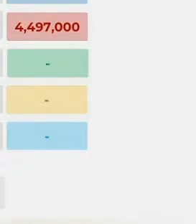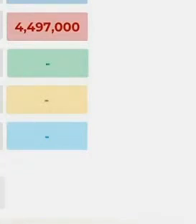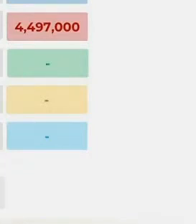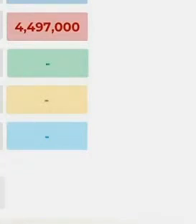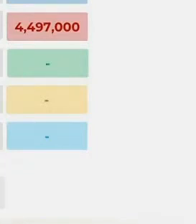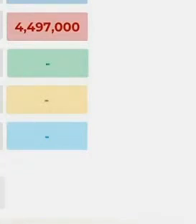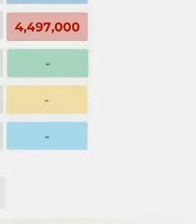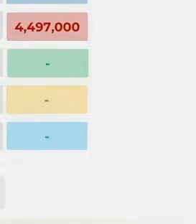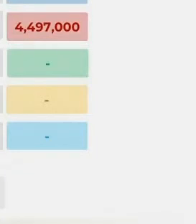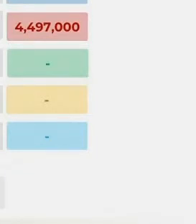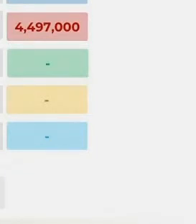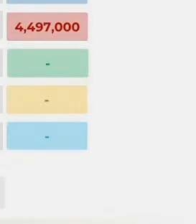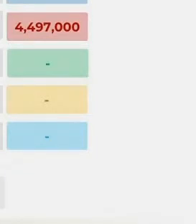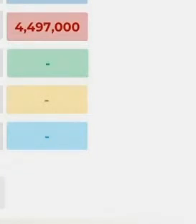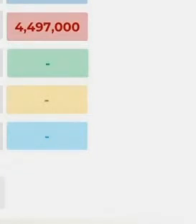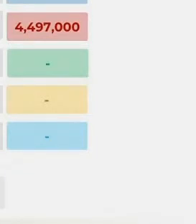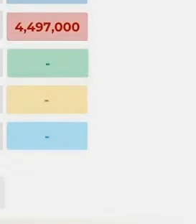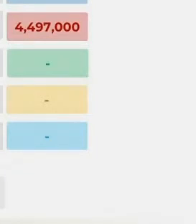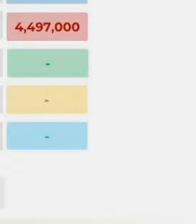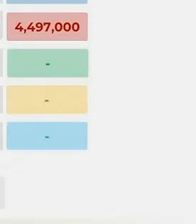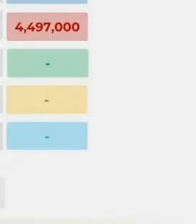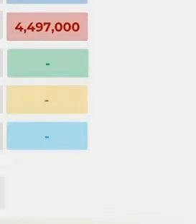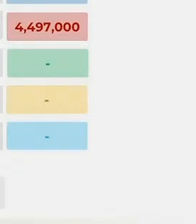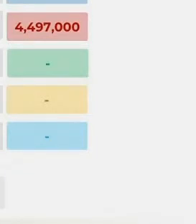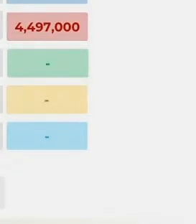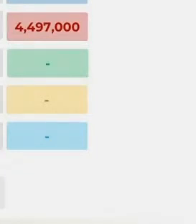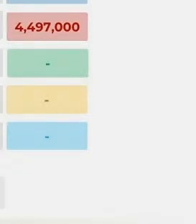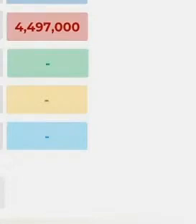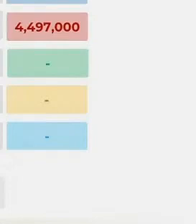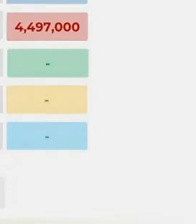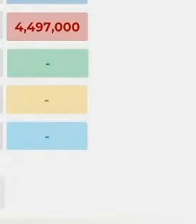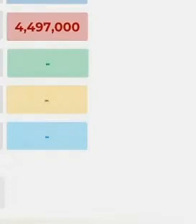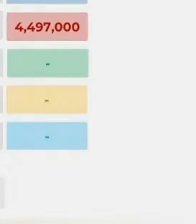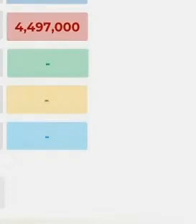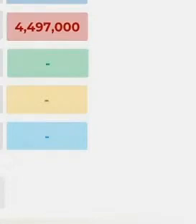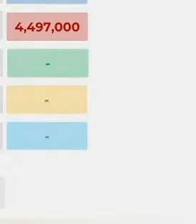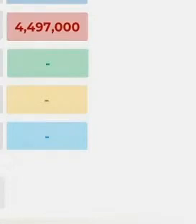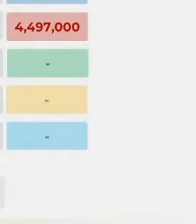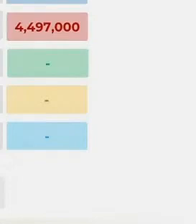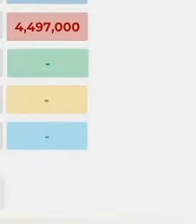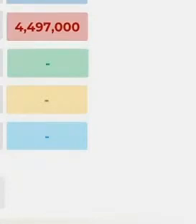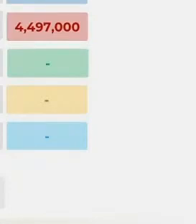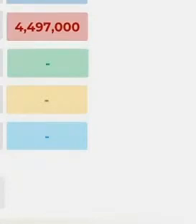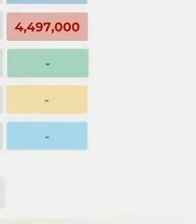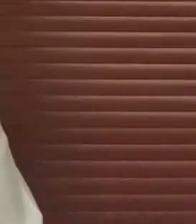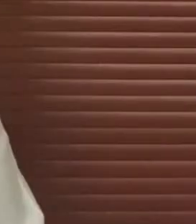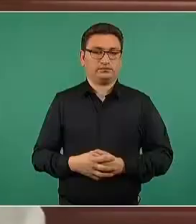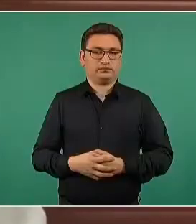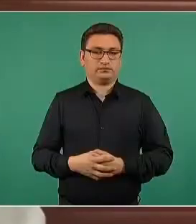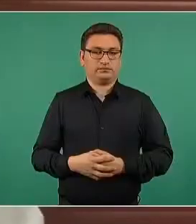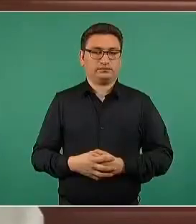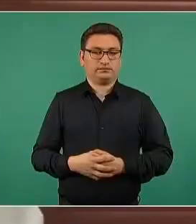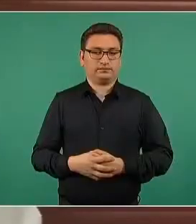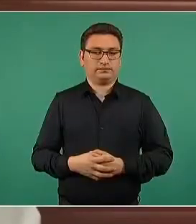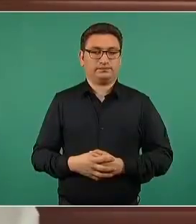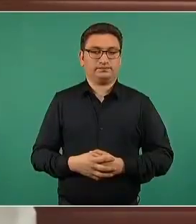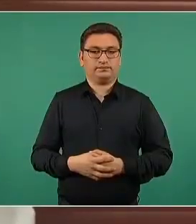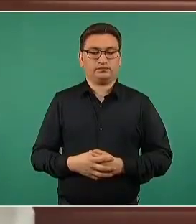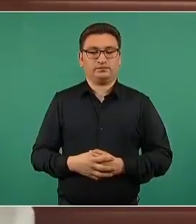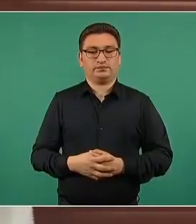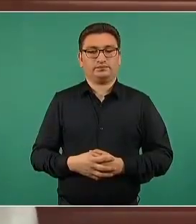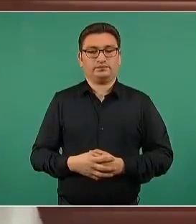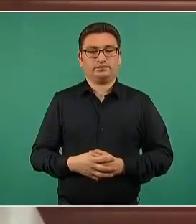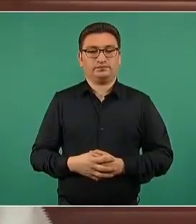cuenta todos estos embarques, solamente AstraZeneca y Pfizer-BioNTech, de casi 5.8 millones